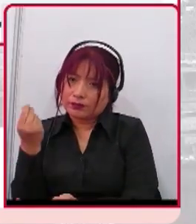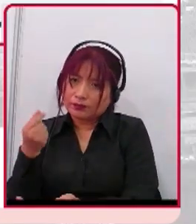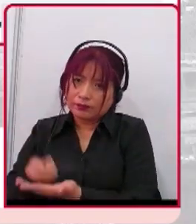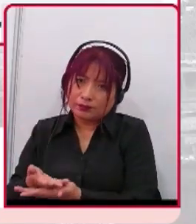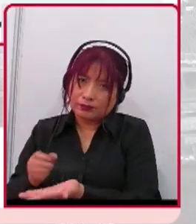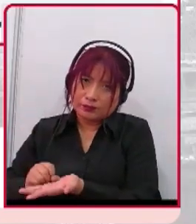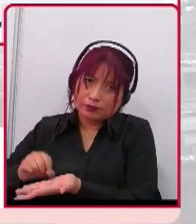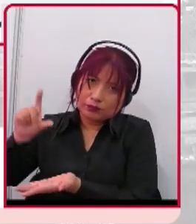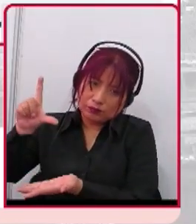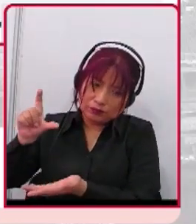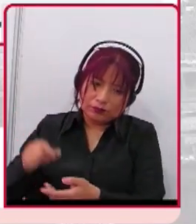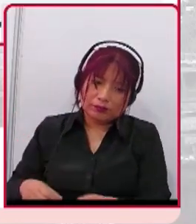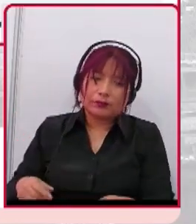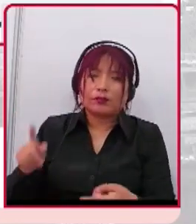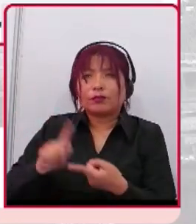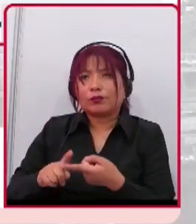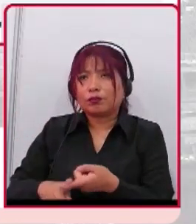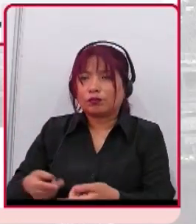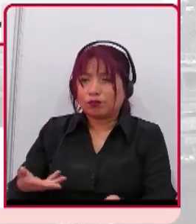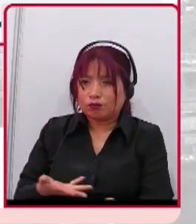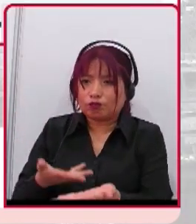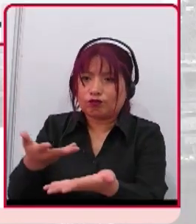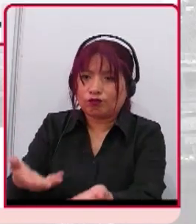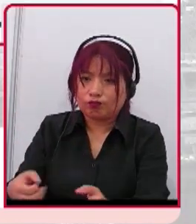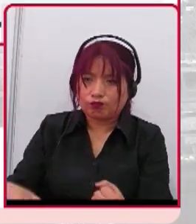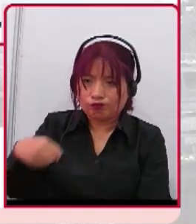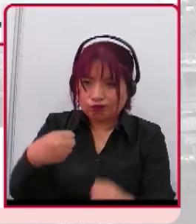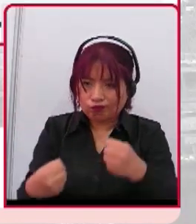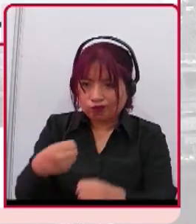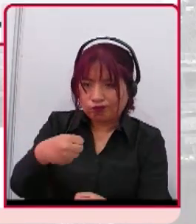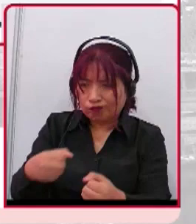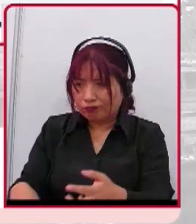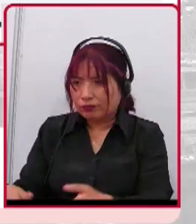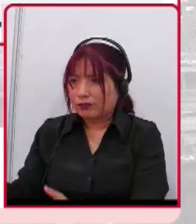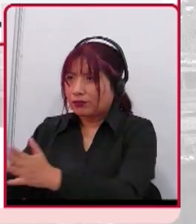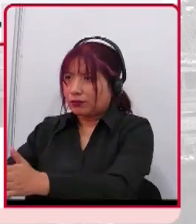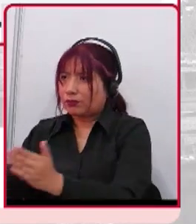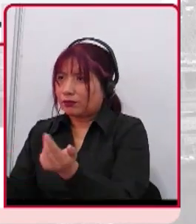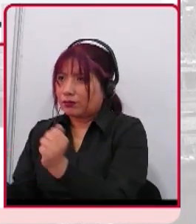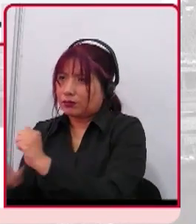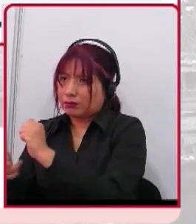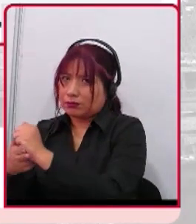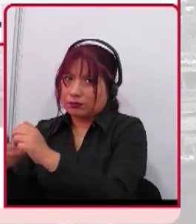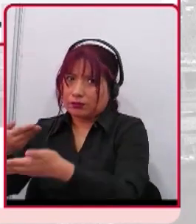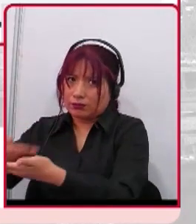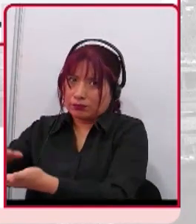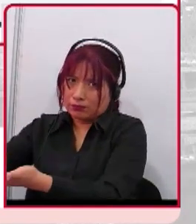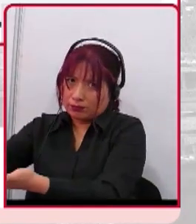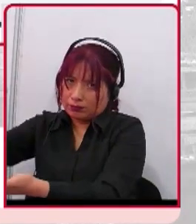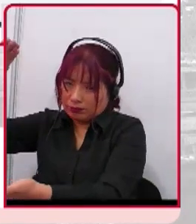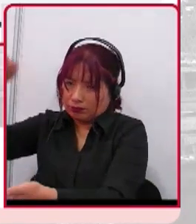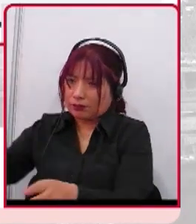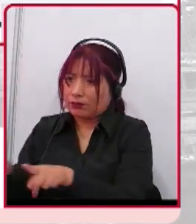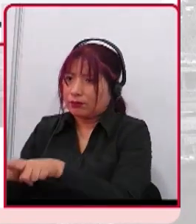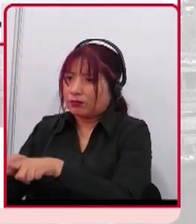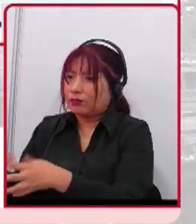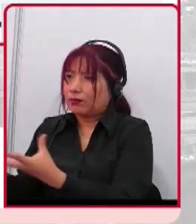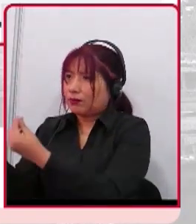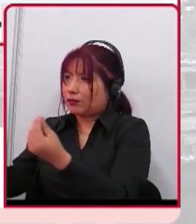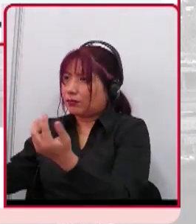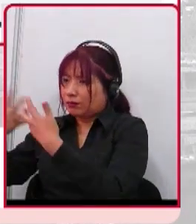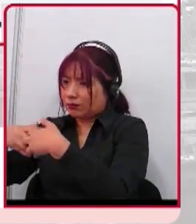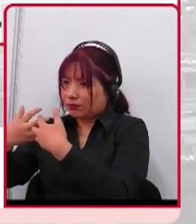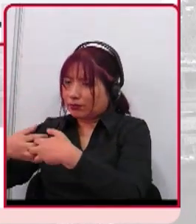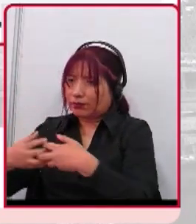los costos de transporte, por los costos de la compra, el almacenamiento. En este caso, hay muchas empresas mineras que usan